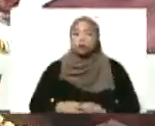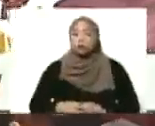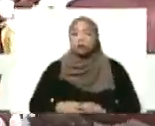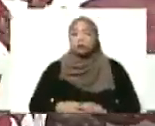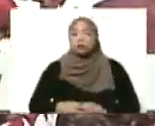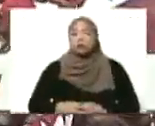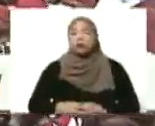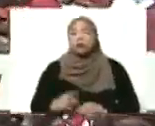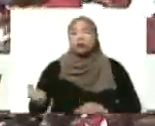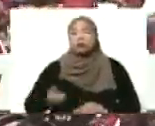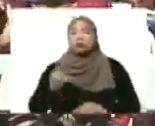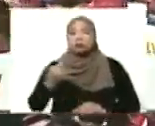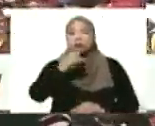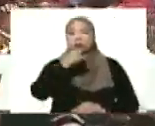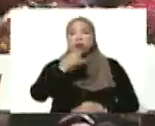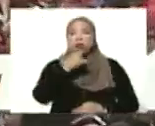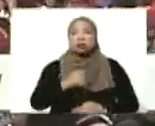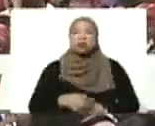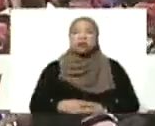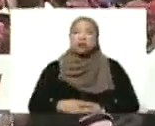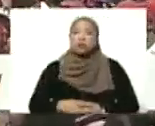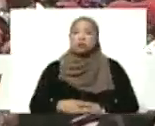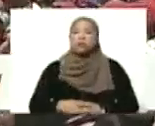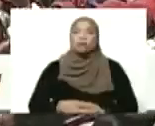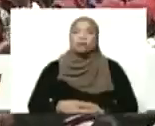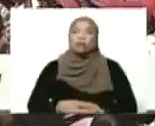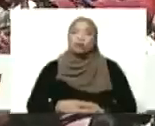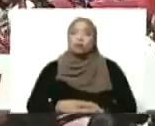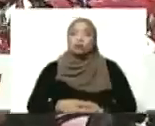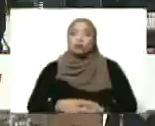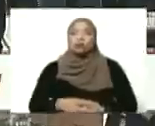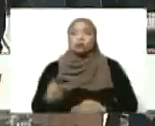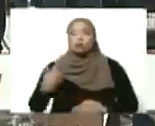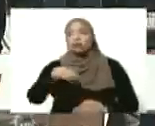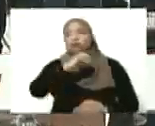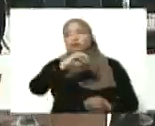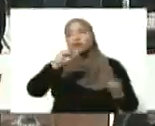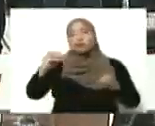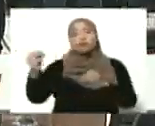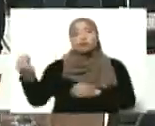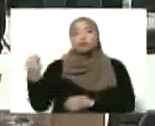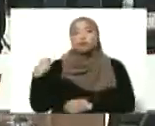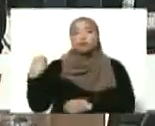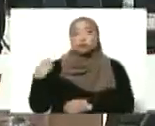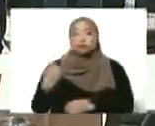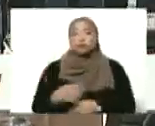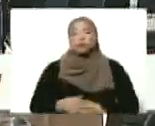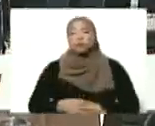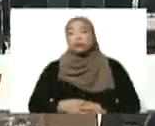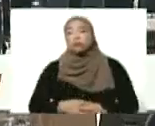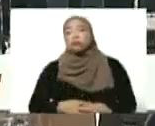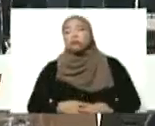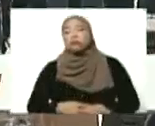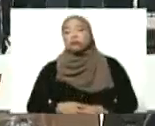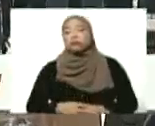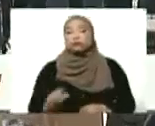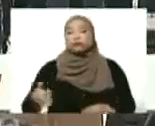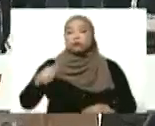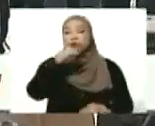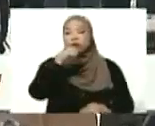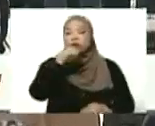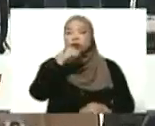No. Los únicos que pueden hacer eso son ustedes, compañeros y compañeras. Ahora vamos a una fase superior desde el